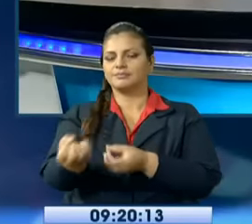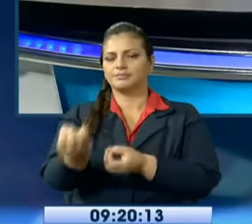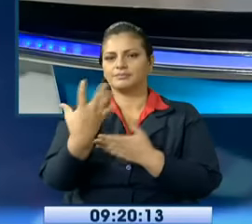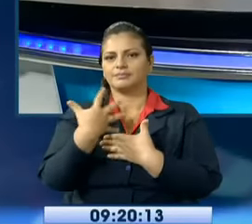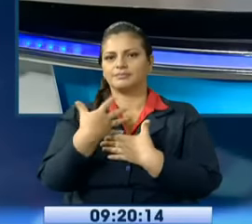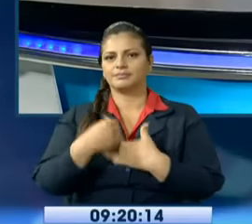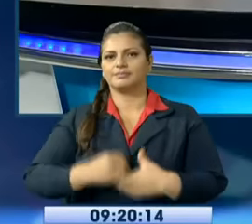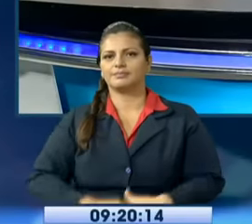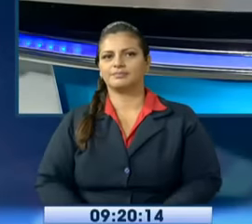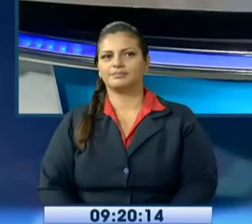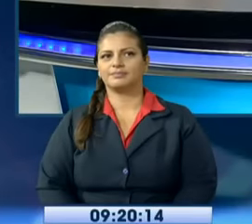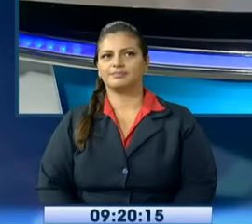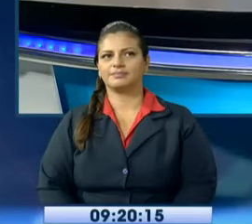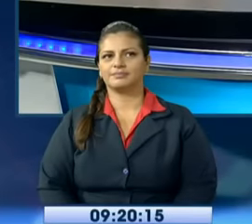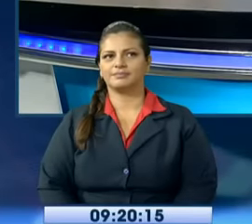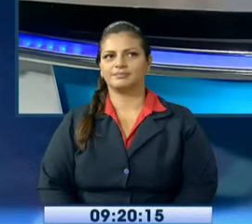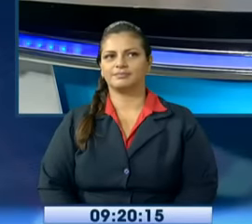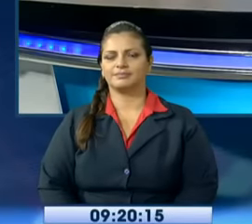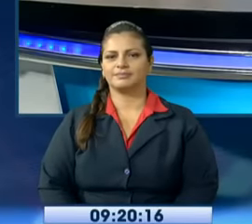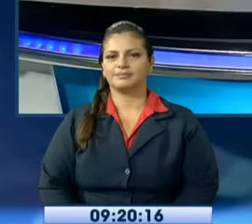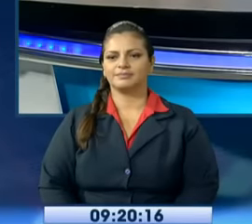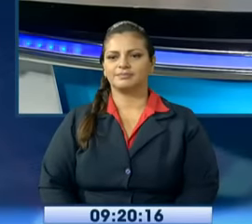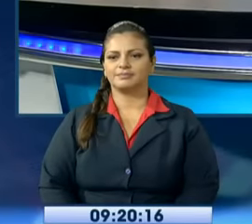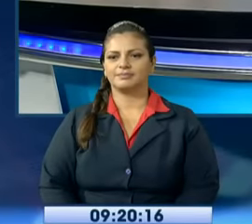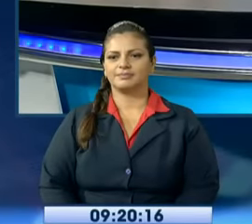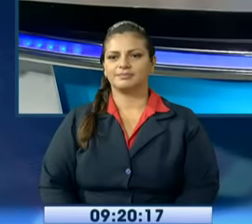informarnos. Hola. José.